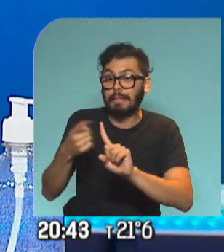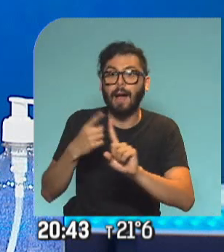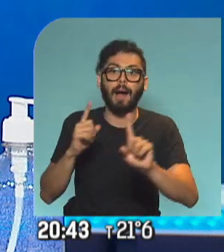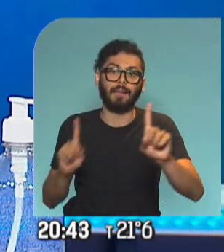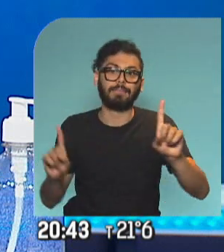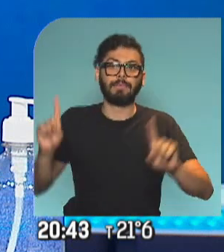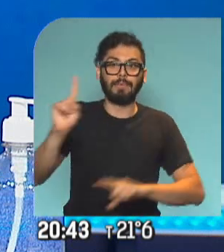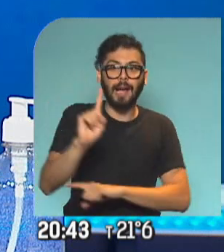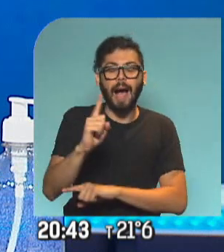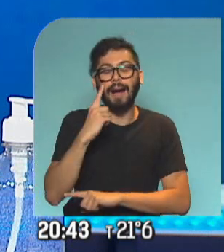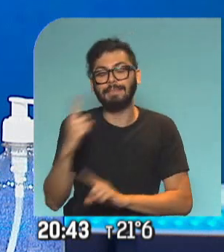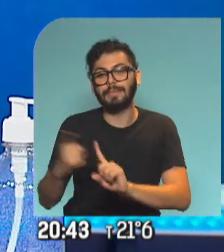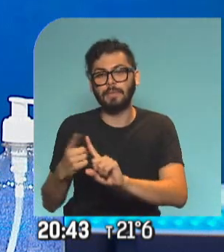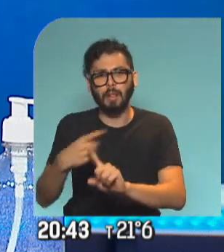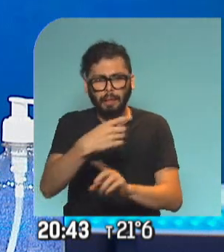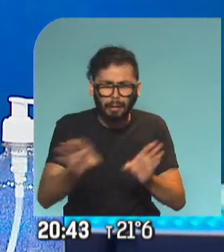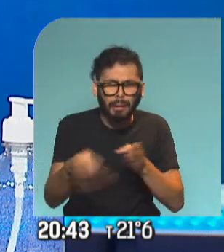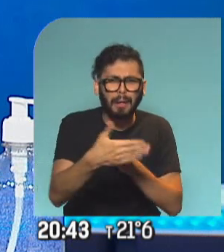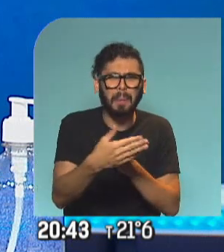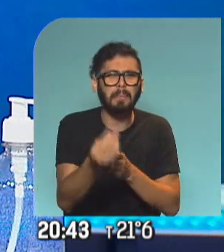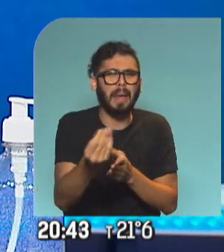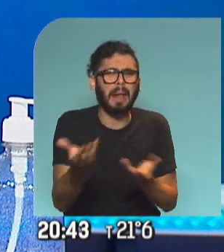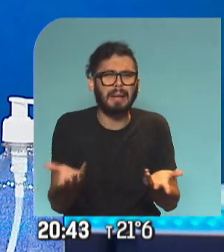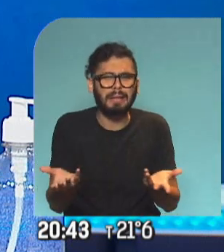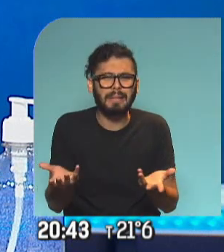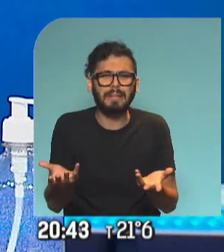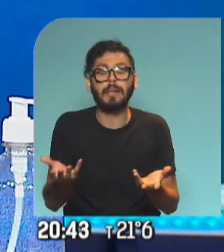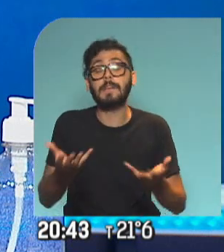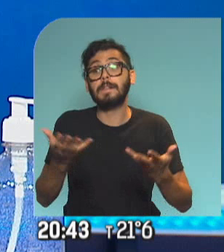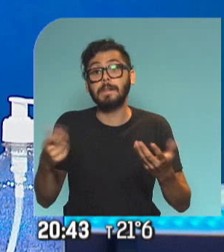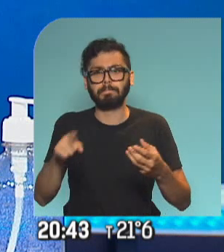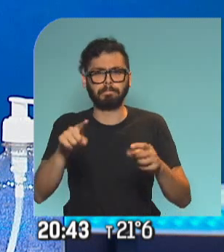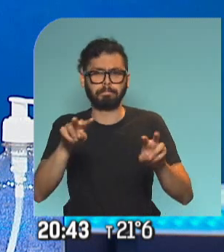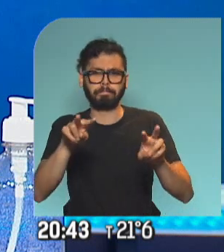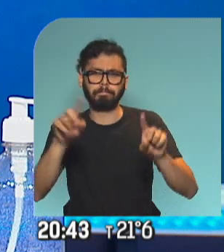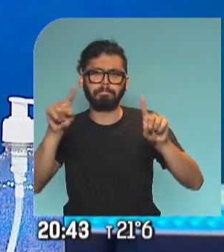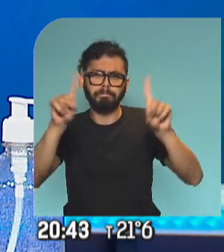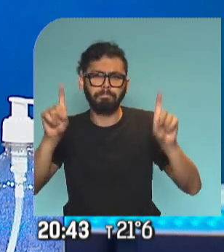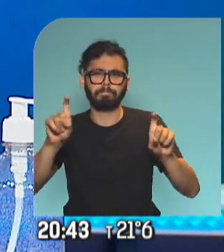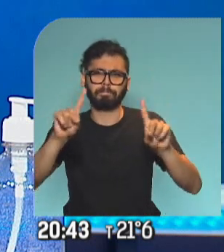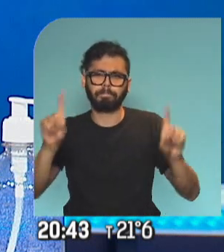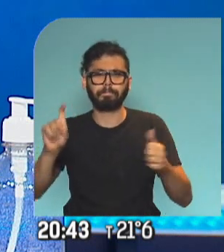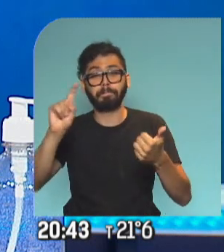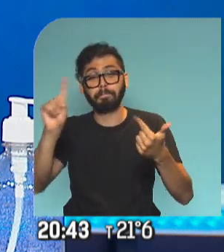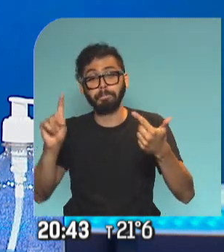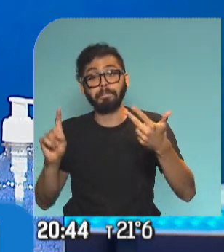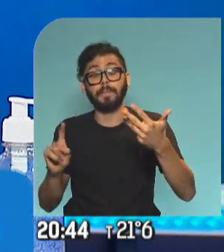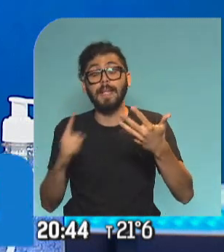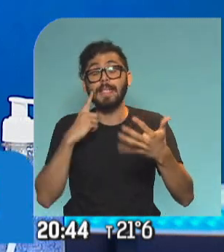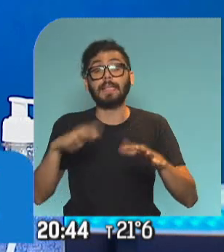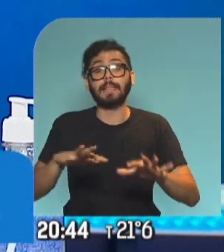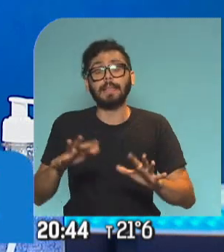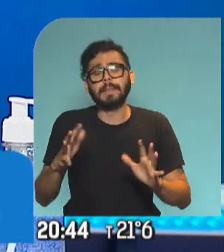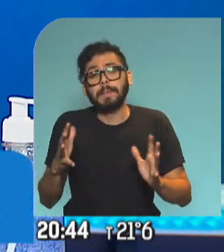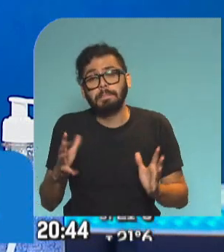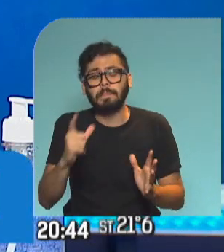un palo más en la rueda a todo esto? Bueno, preguntas que se abren ante este escenario que trata